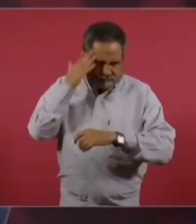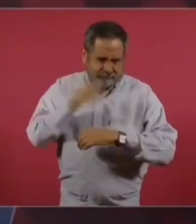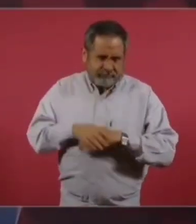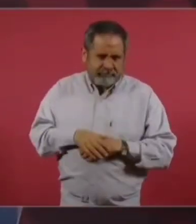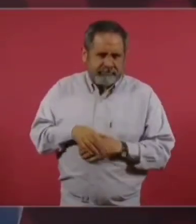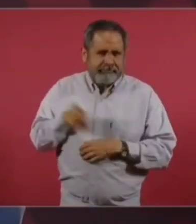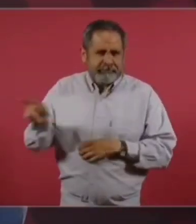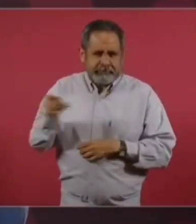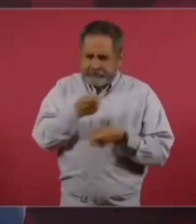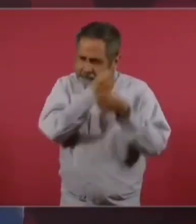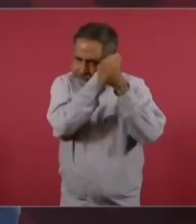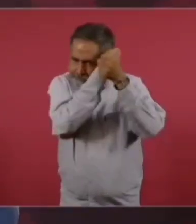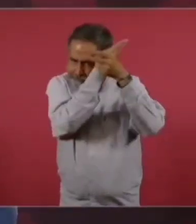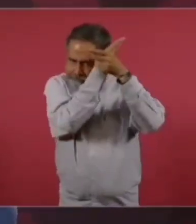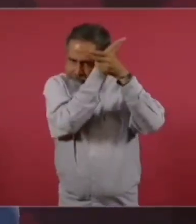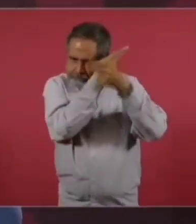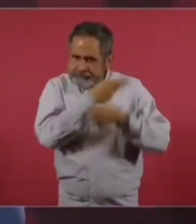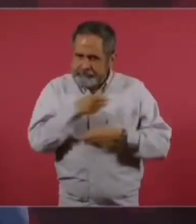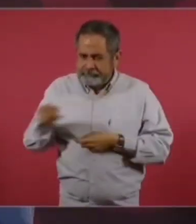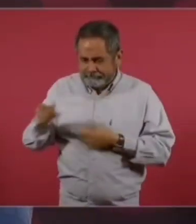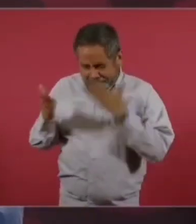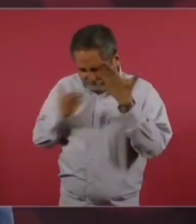Es ñoña.